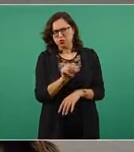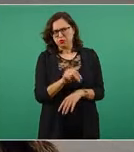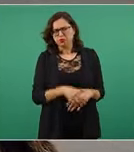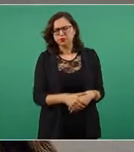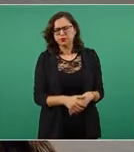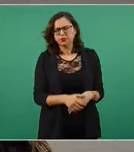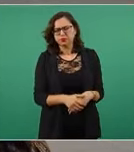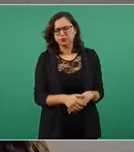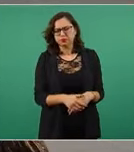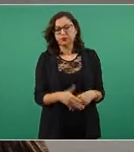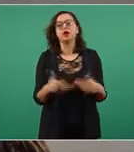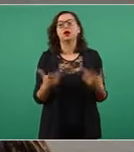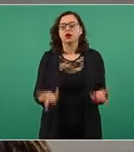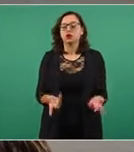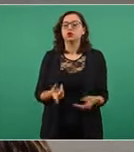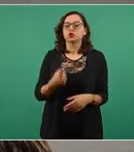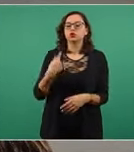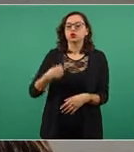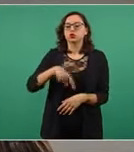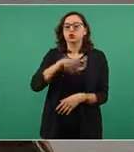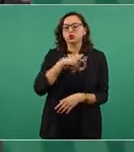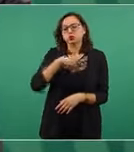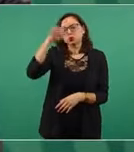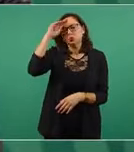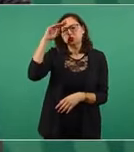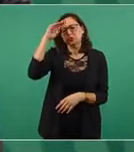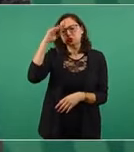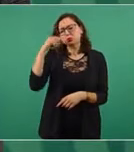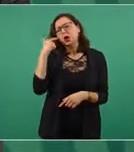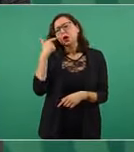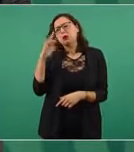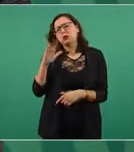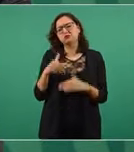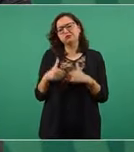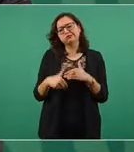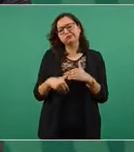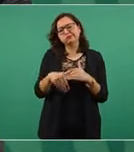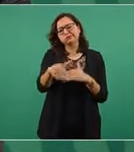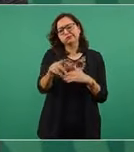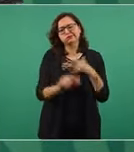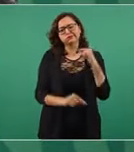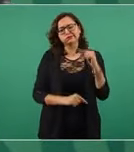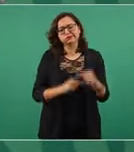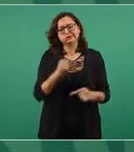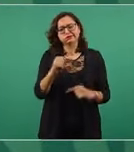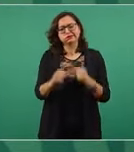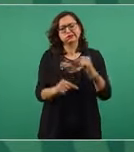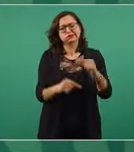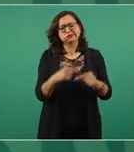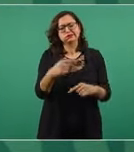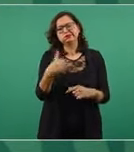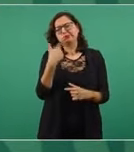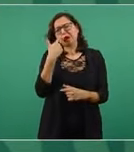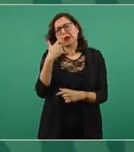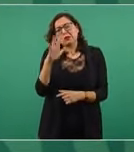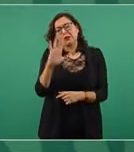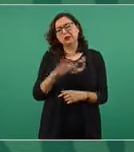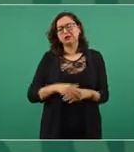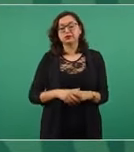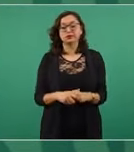Vamos a analizarlo, va a haber tiempo. Poco a poco vamos a ir viendo